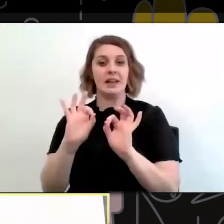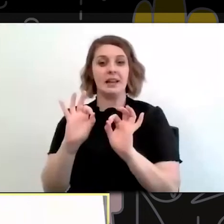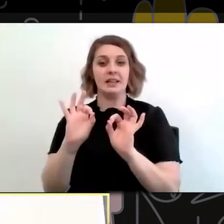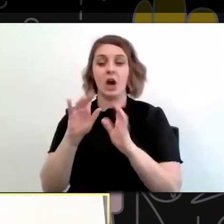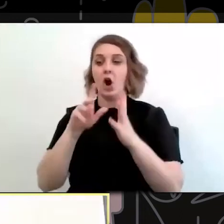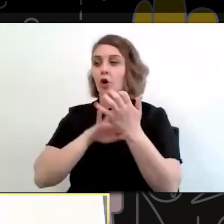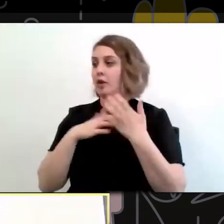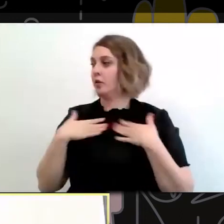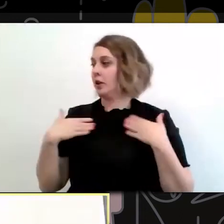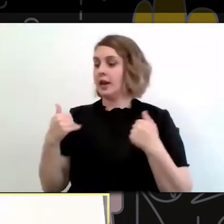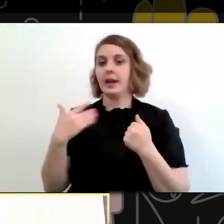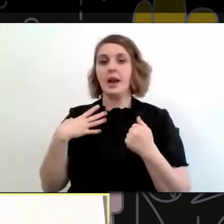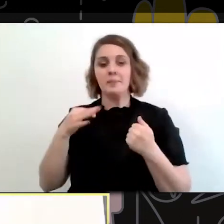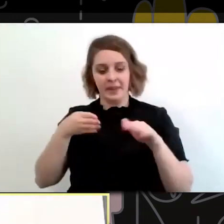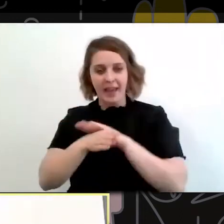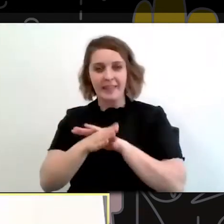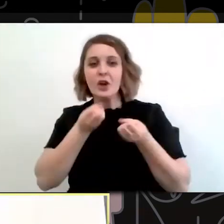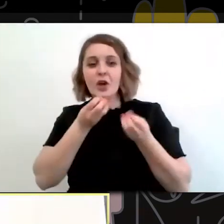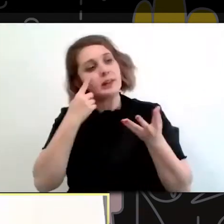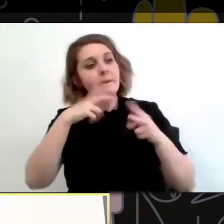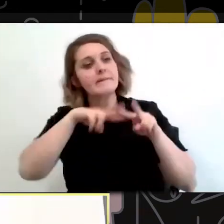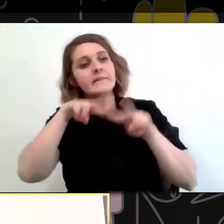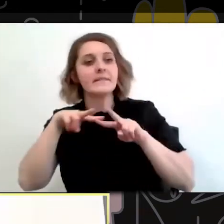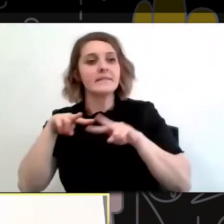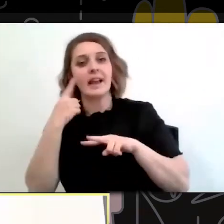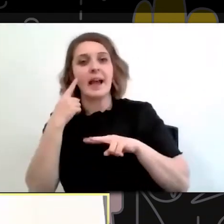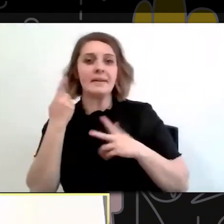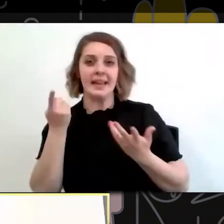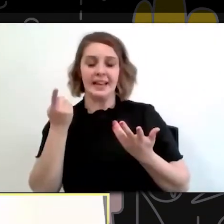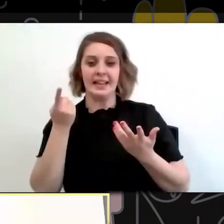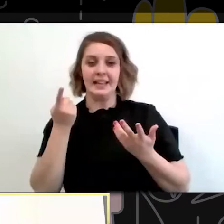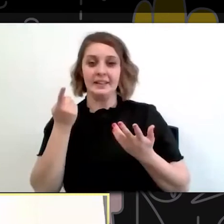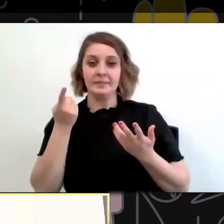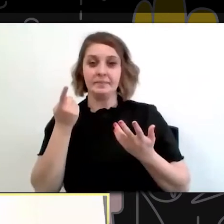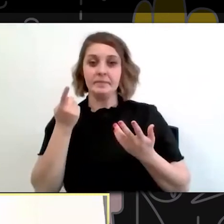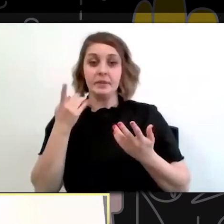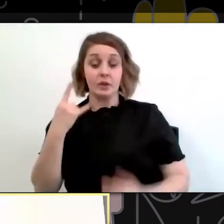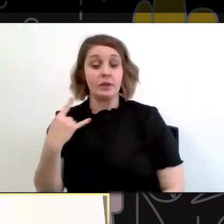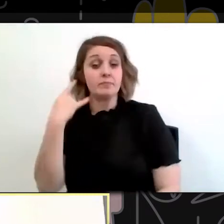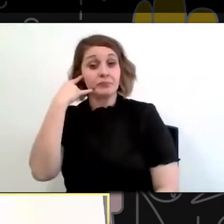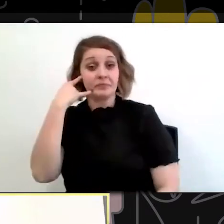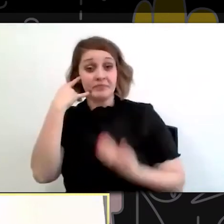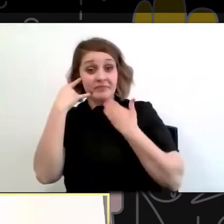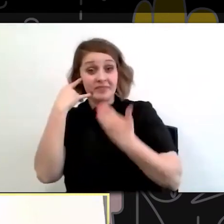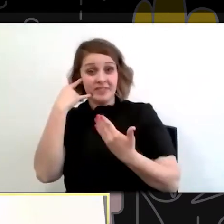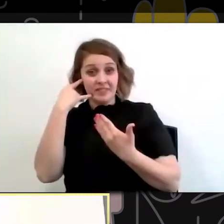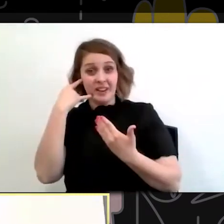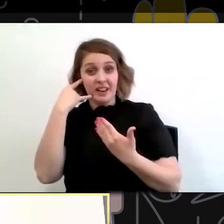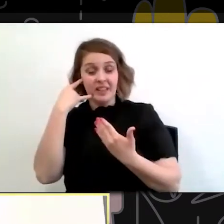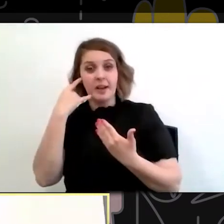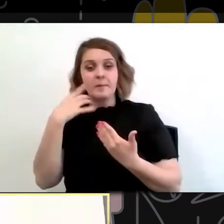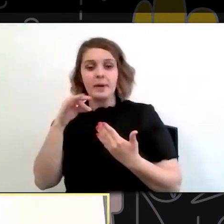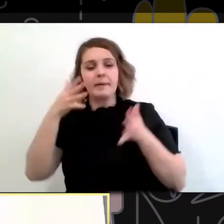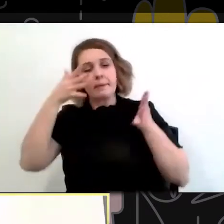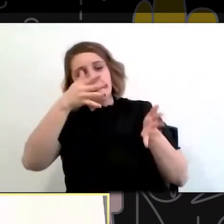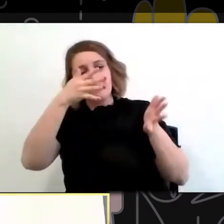ordenador podía tener acceso a esos datos y por vía telefónica podía aconsejar